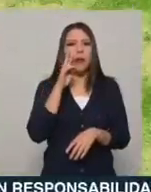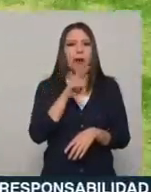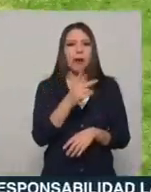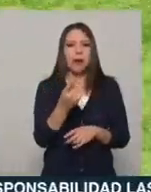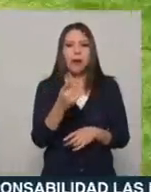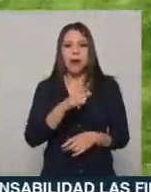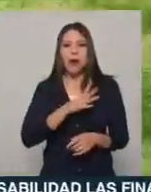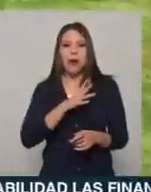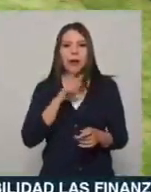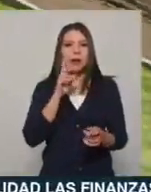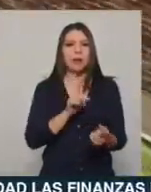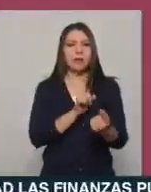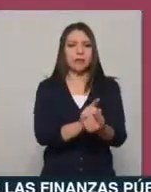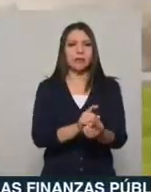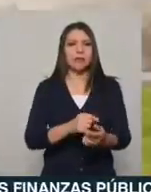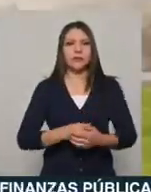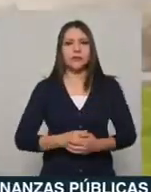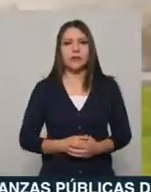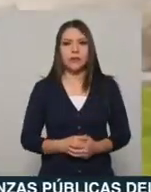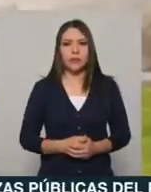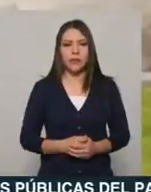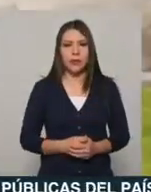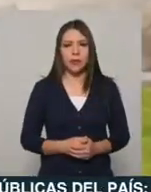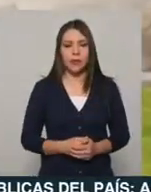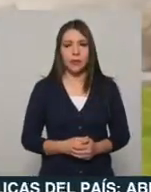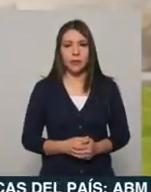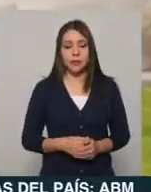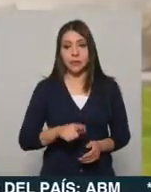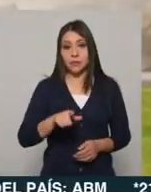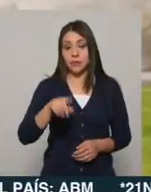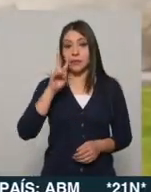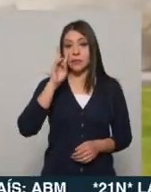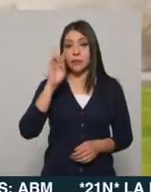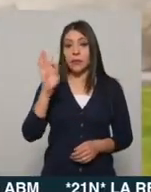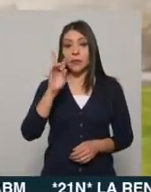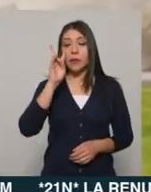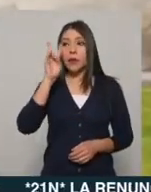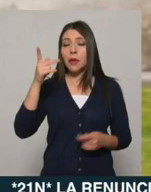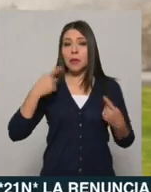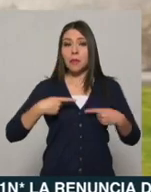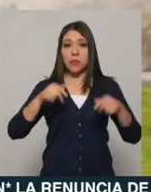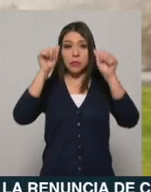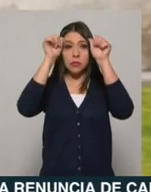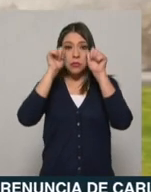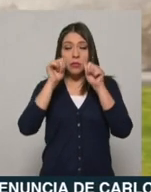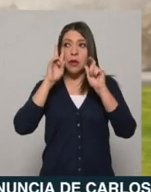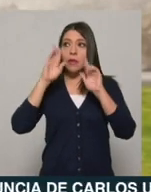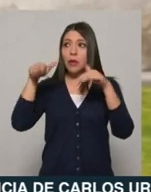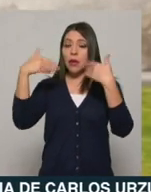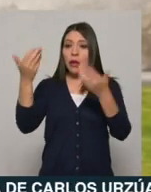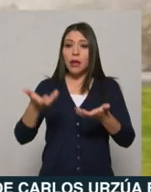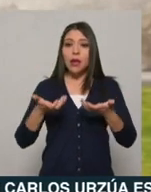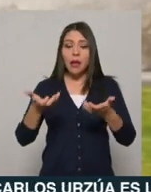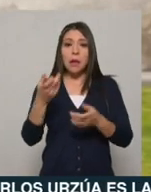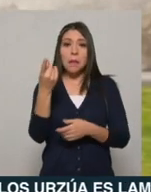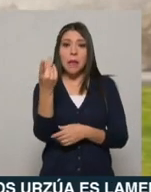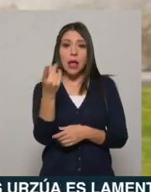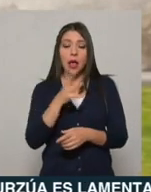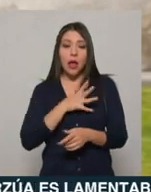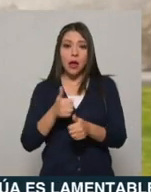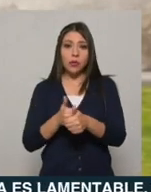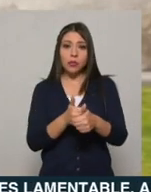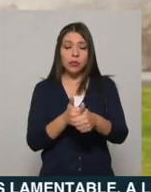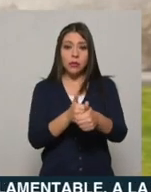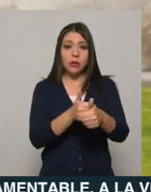vamos enfrentando. Y recuerden amigos, si encuentran una persona ciega o de baja visión por la calle, usuaria de un perro guía, antes